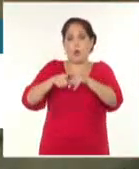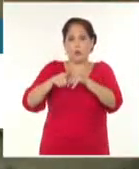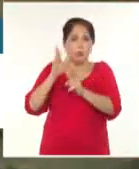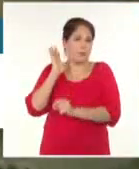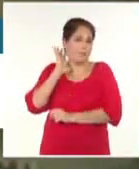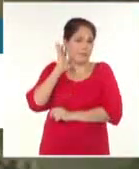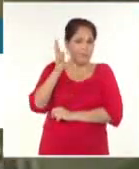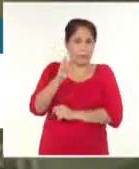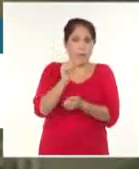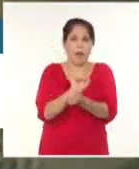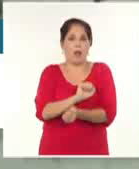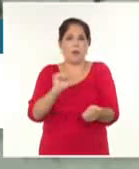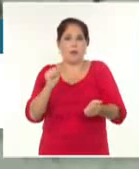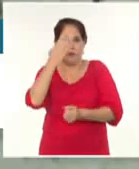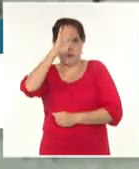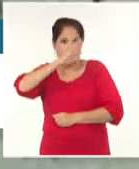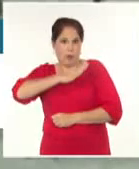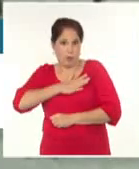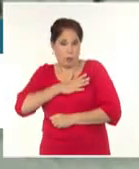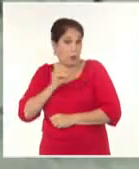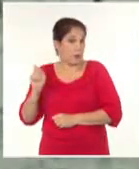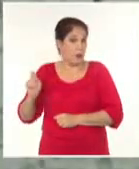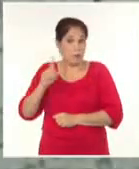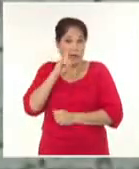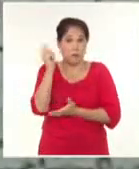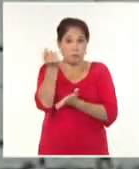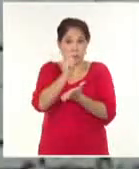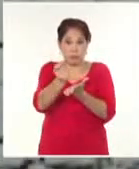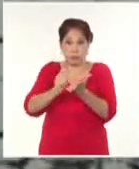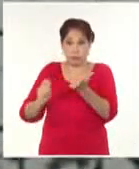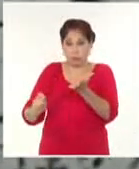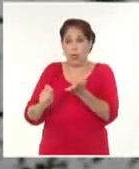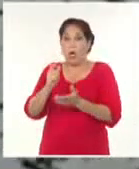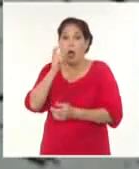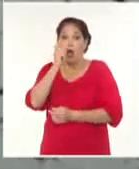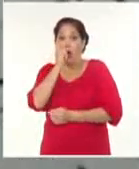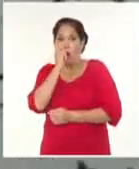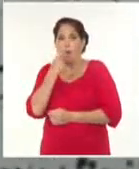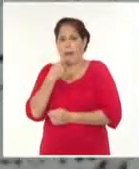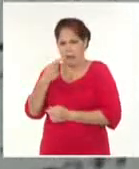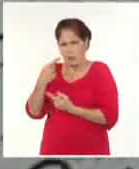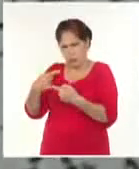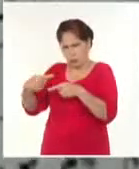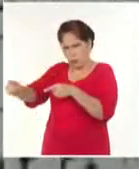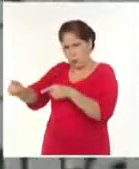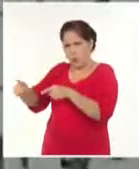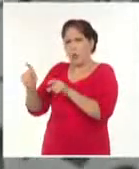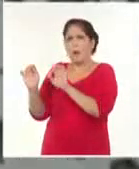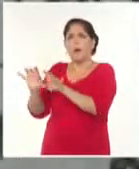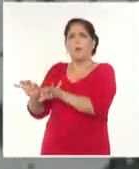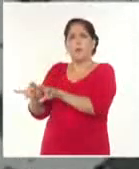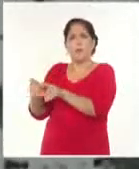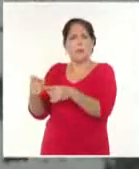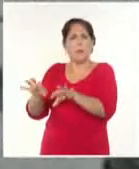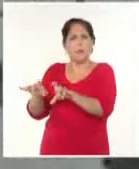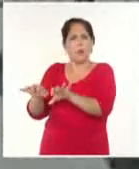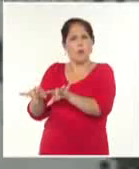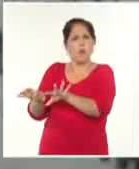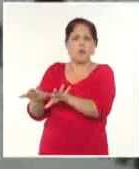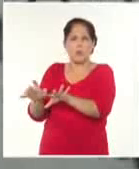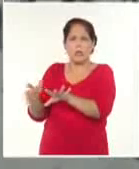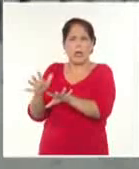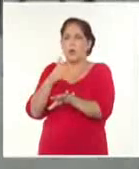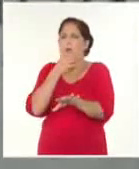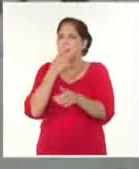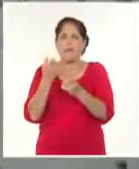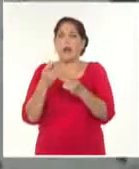proceso emancipatorio. Tras concluir la composición, el patricio encarga al maestro Manuel Muñoz que instrumentase una pieza alejada de